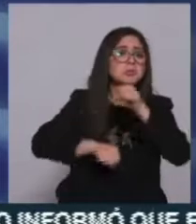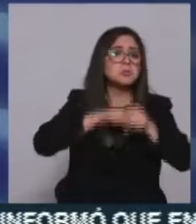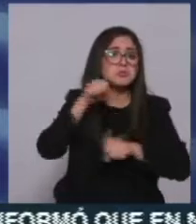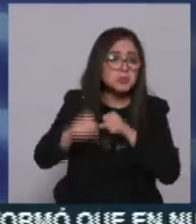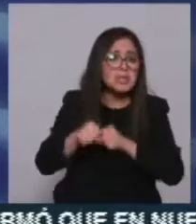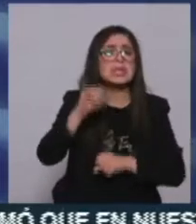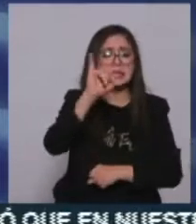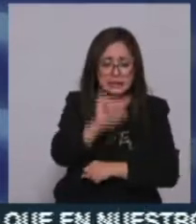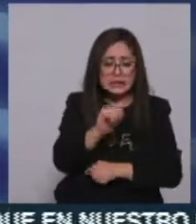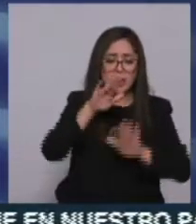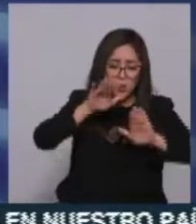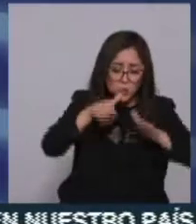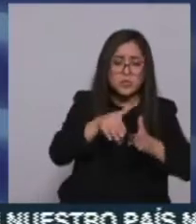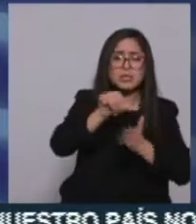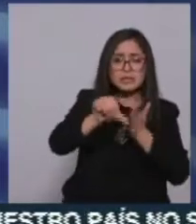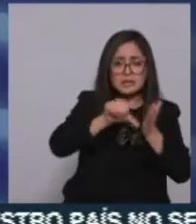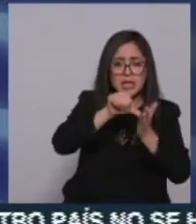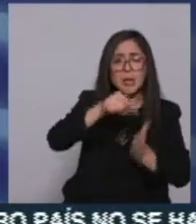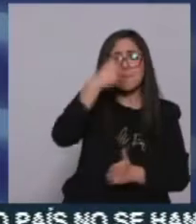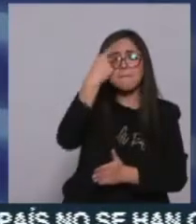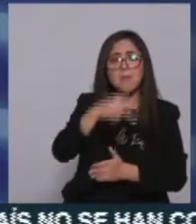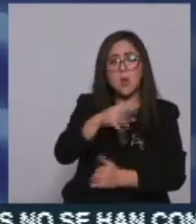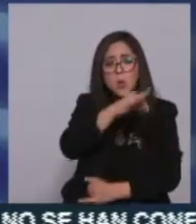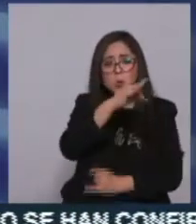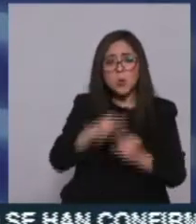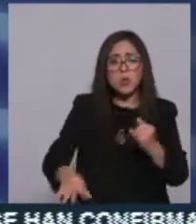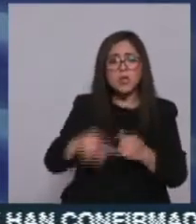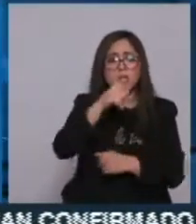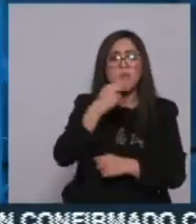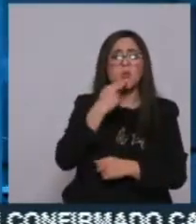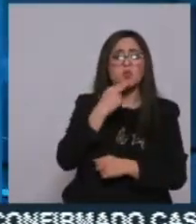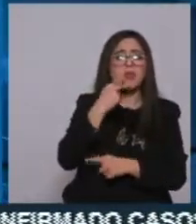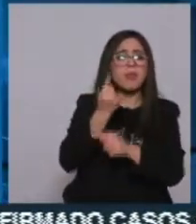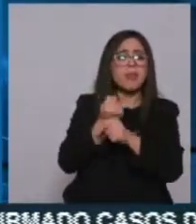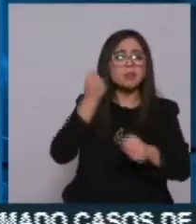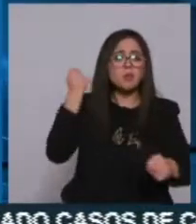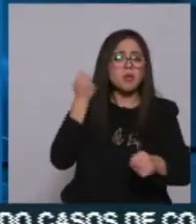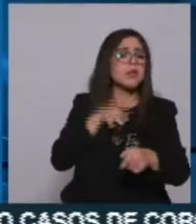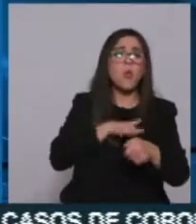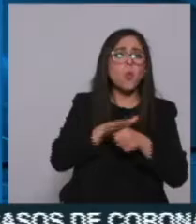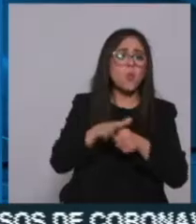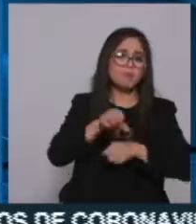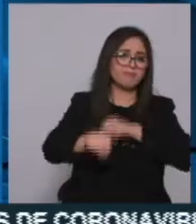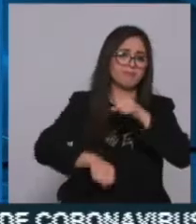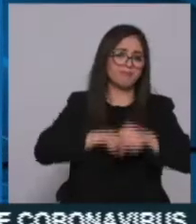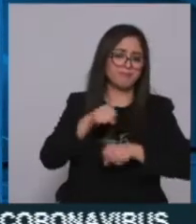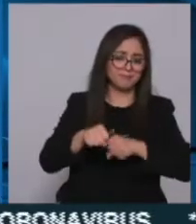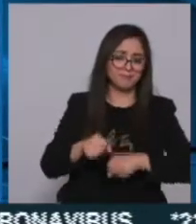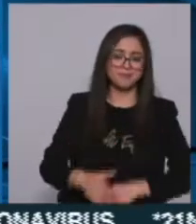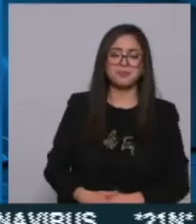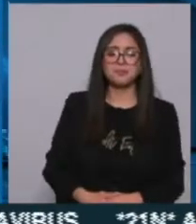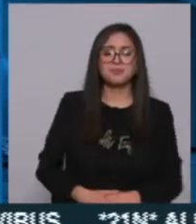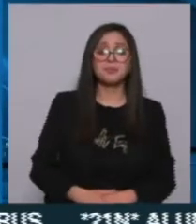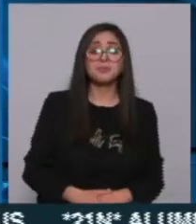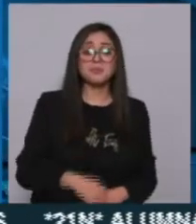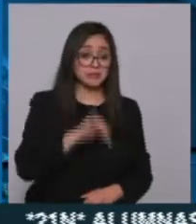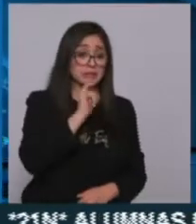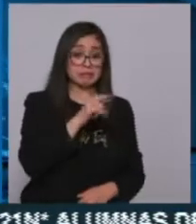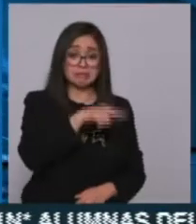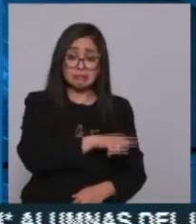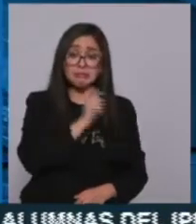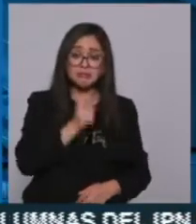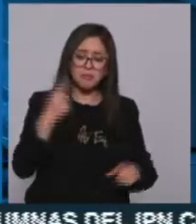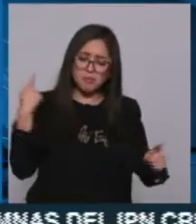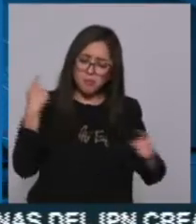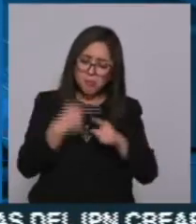que su último trayecto de viaje lo está haciendo en bicicleta. Y hacerlo de forma segura, que eso también es importante, porque esta década es uno de los temas que ha dejado